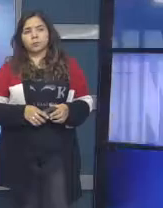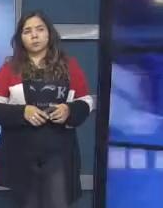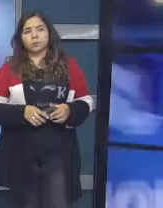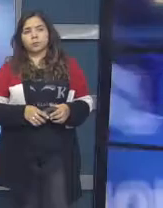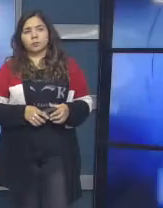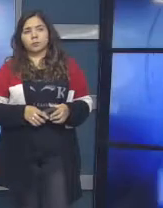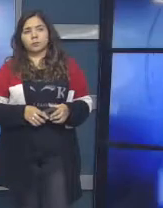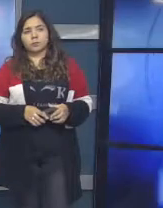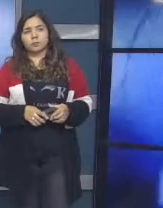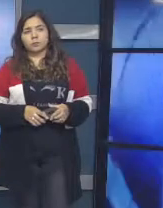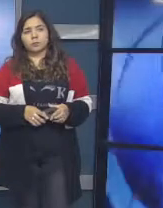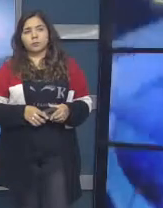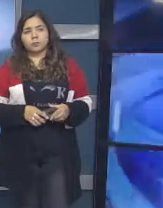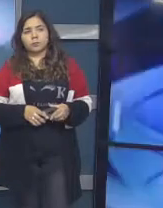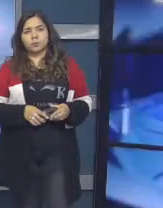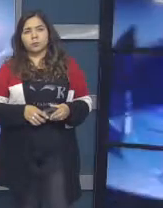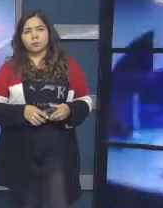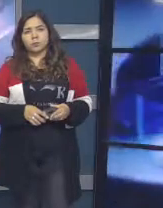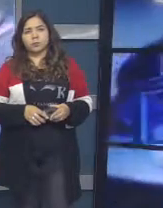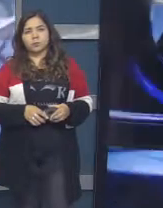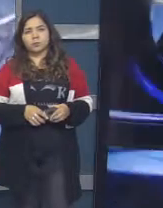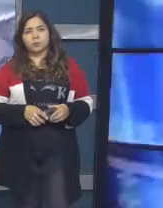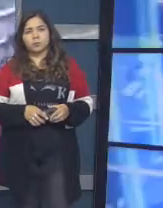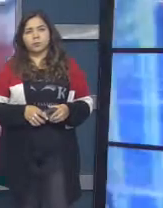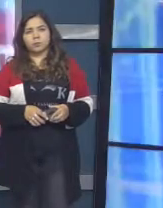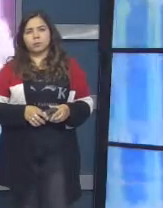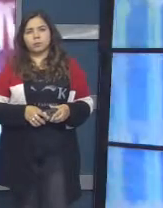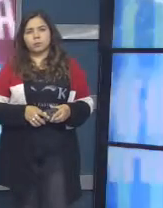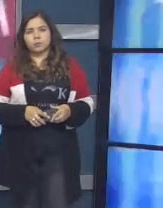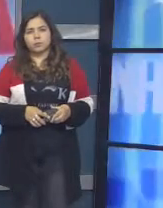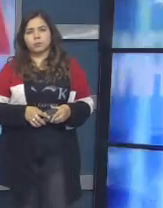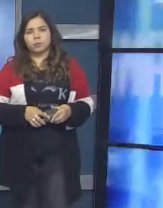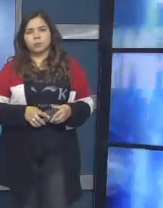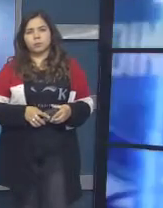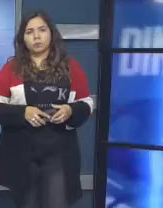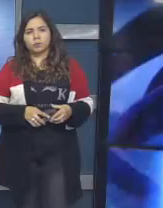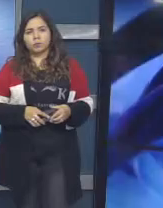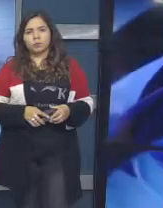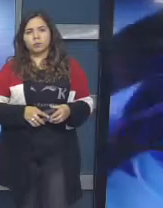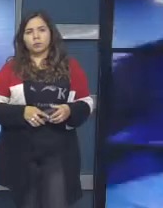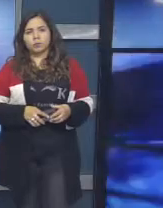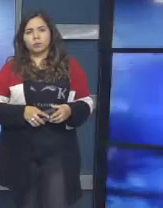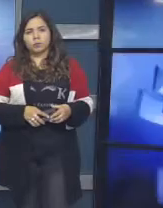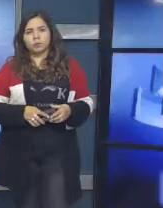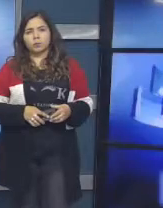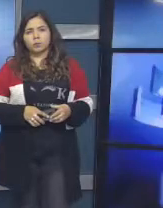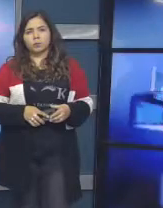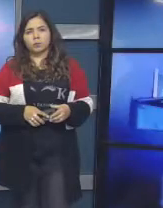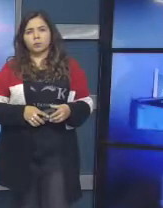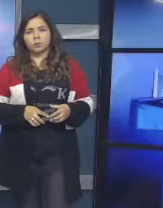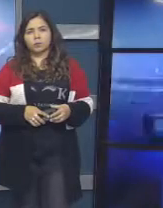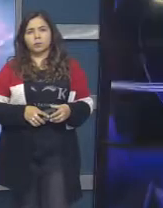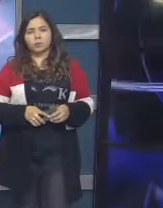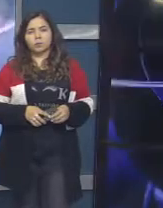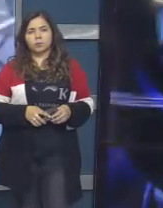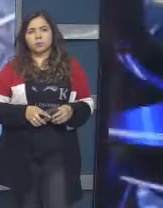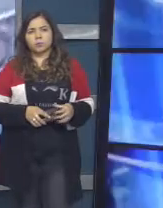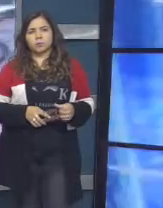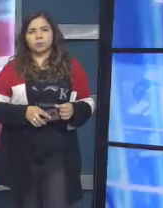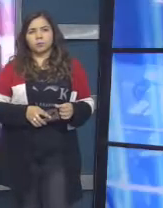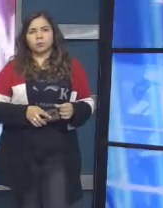acá en la provincia, los protocolos no son claros. Entonces, pensar a